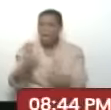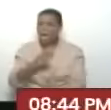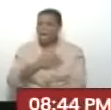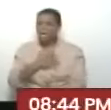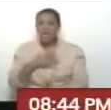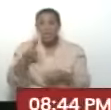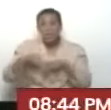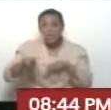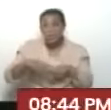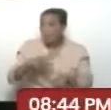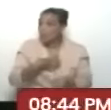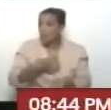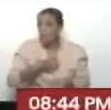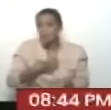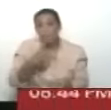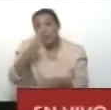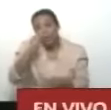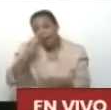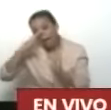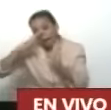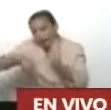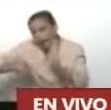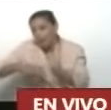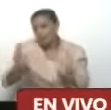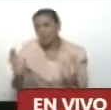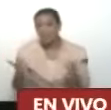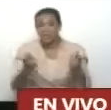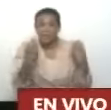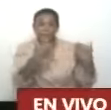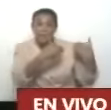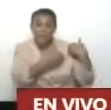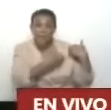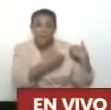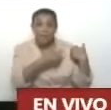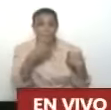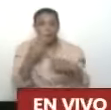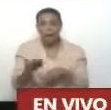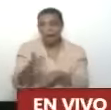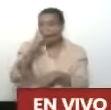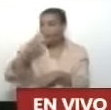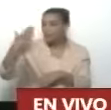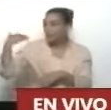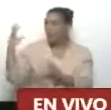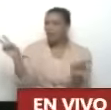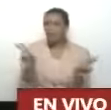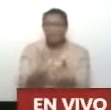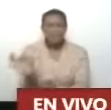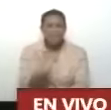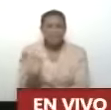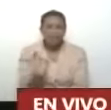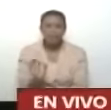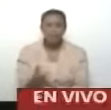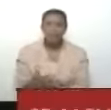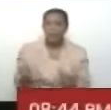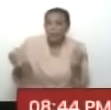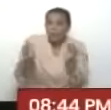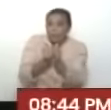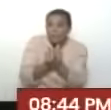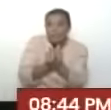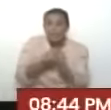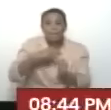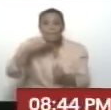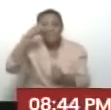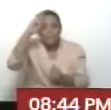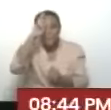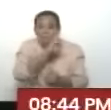de los niños y los jóvenes. Los niños asumieron esta campaña como ninguna otra generación lo ha hecho, fueron a acompañar a sus padres a